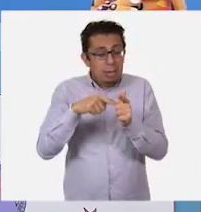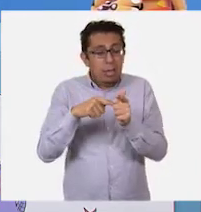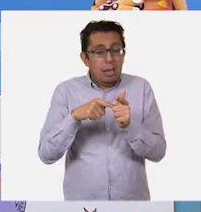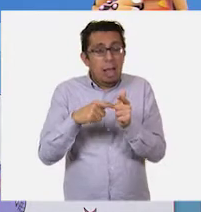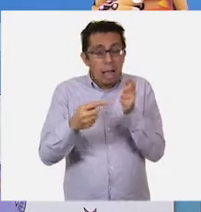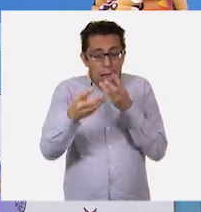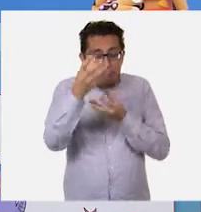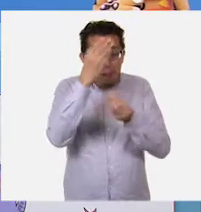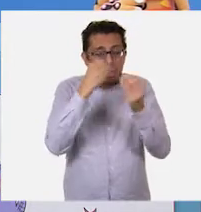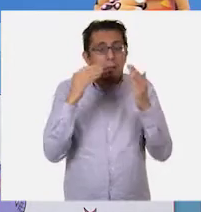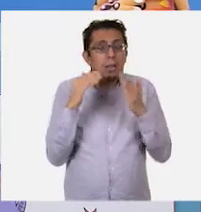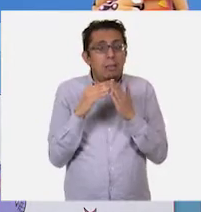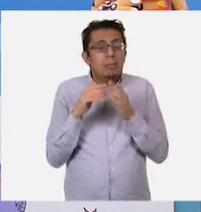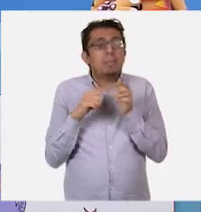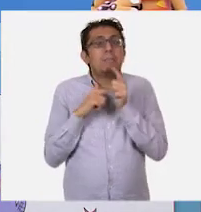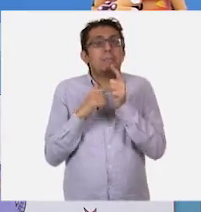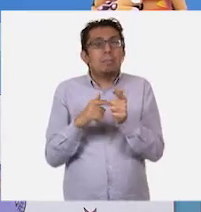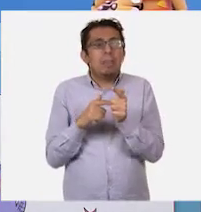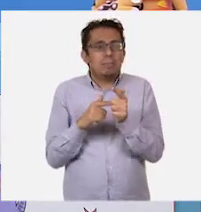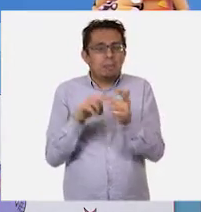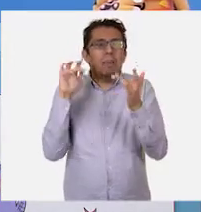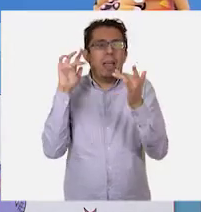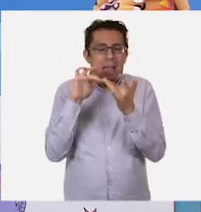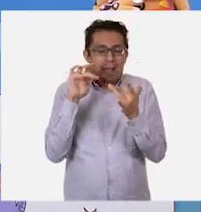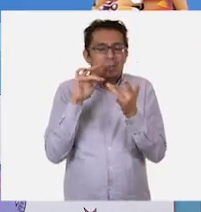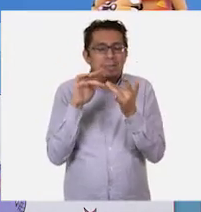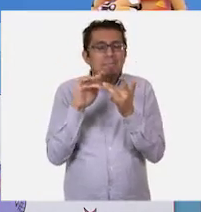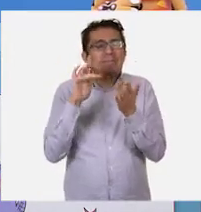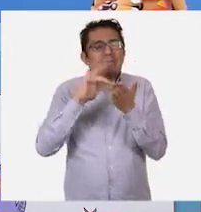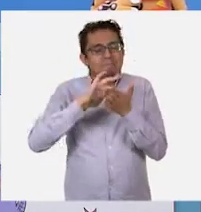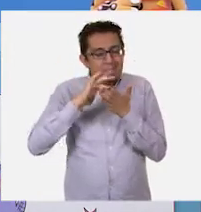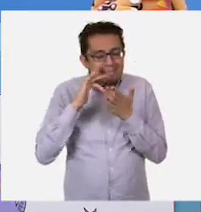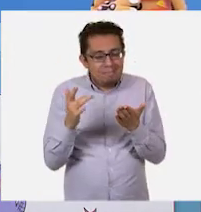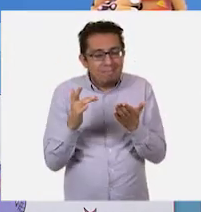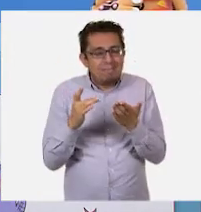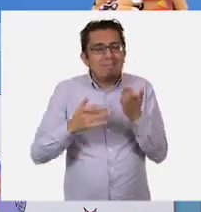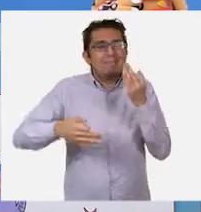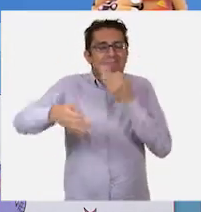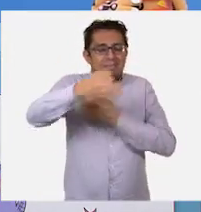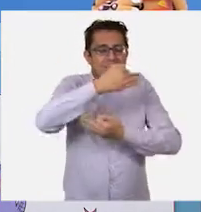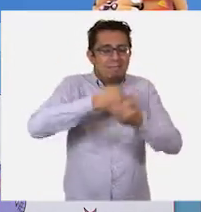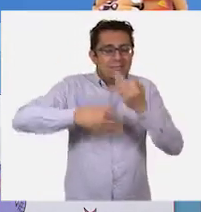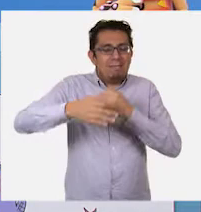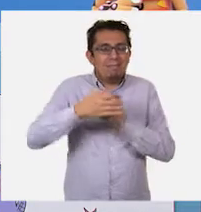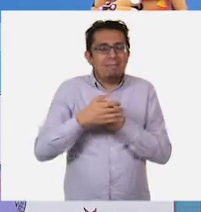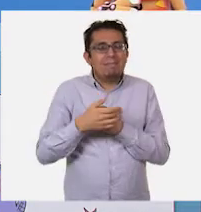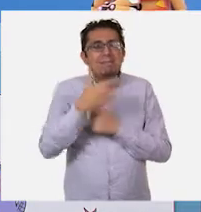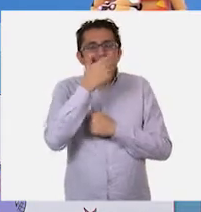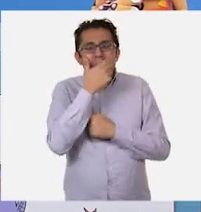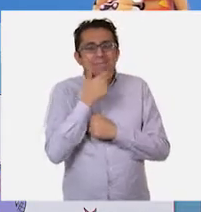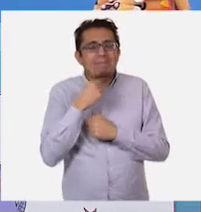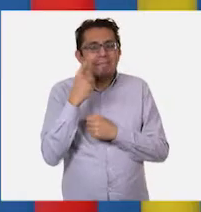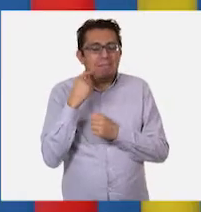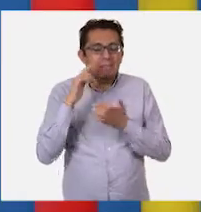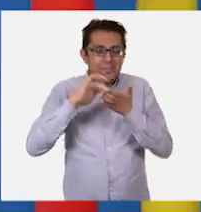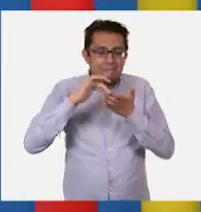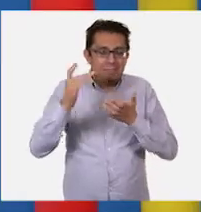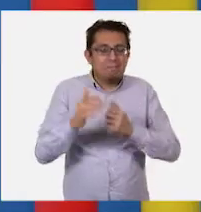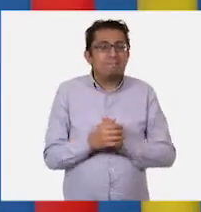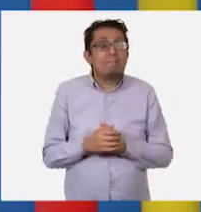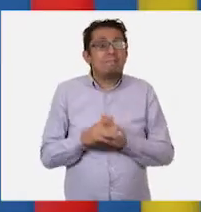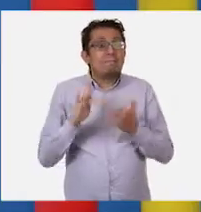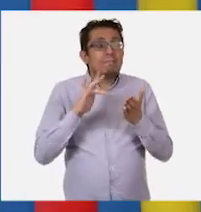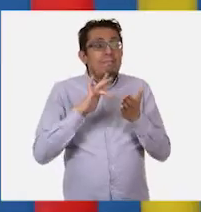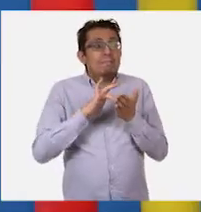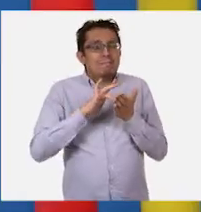casa, seguimos en contacto. Muchas gracias a todas y todos. Hasta